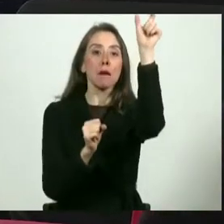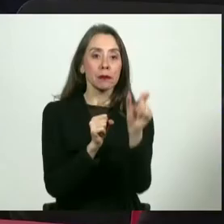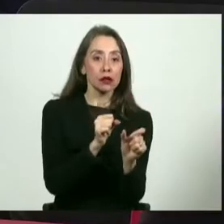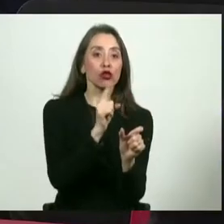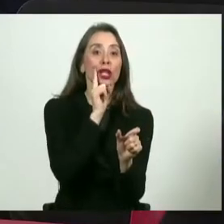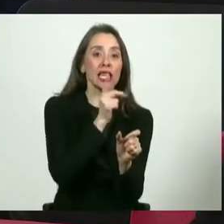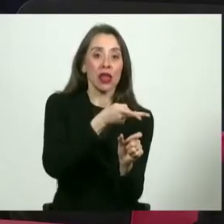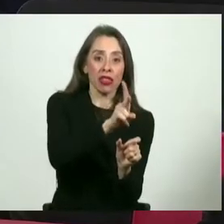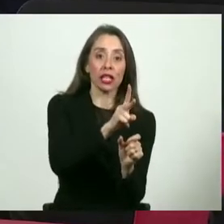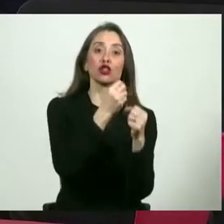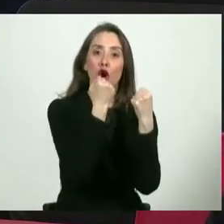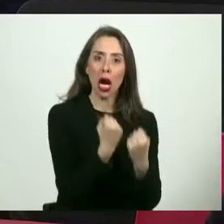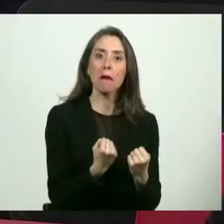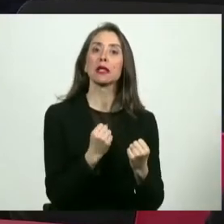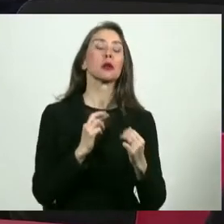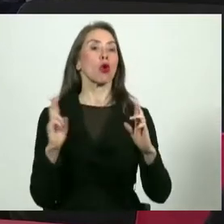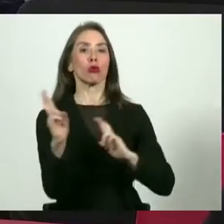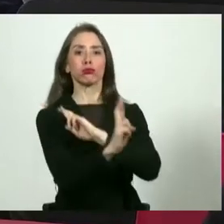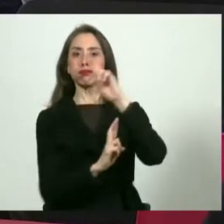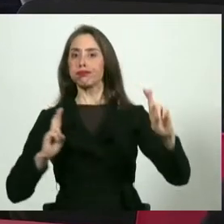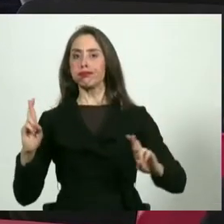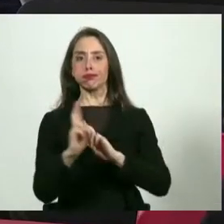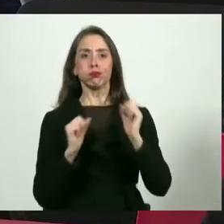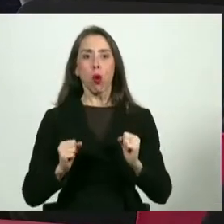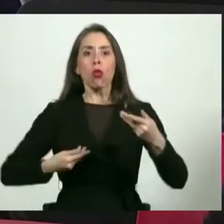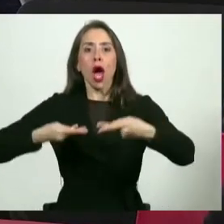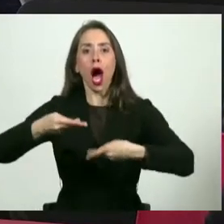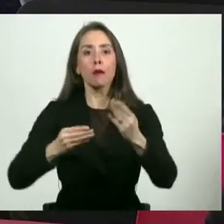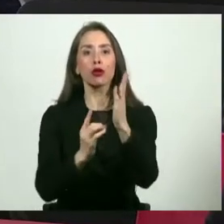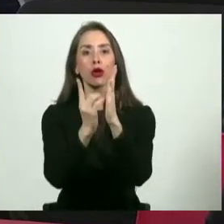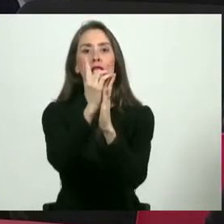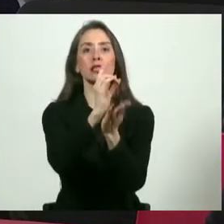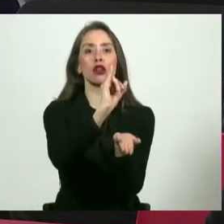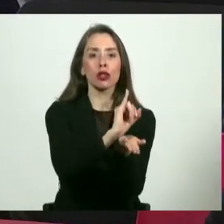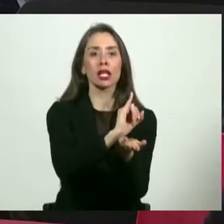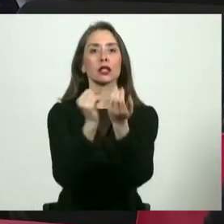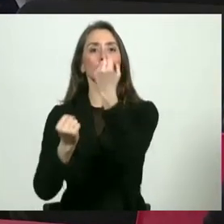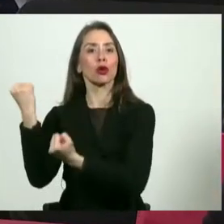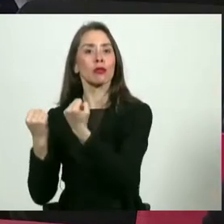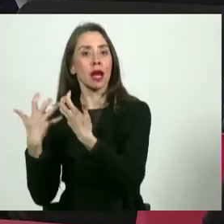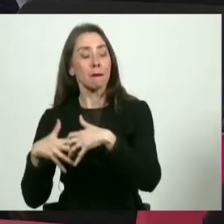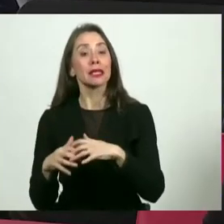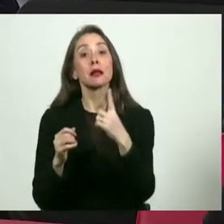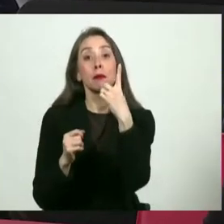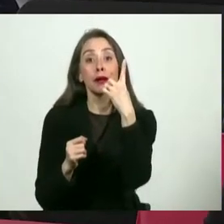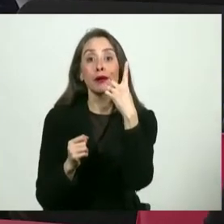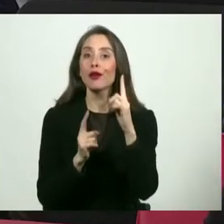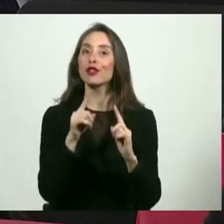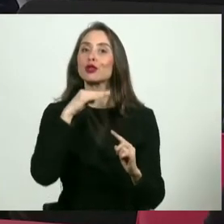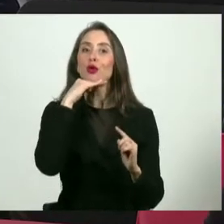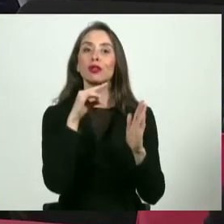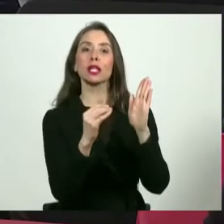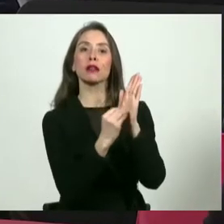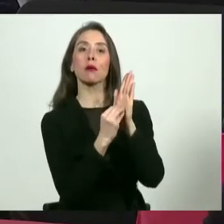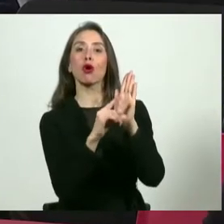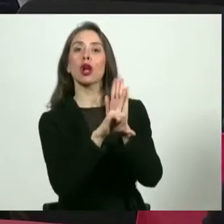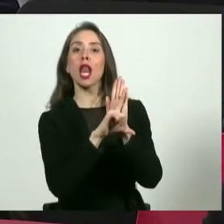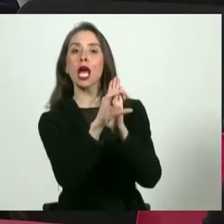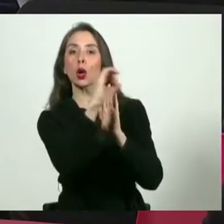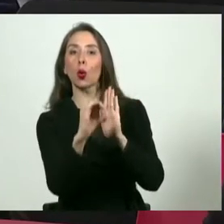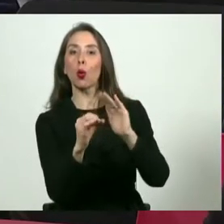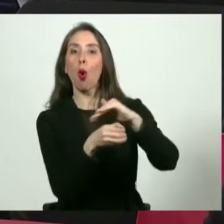derechos que tienen capacidades, que pueden desenvolverse y que pueden ser un aporte al desarrollo de una institución, de una empresa. Pero para eso no basta con la cuota, simplemente